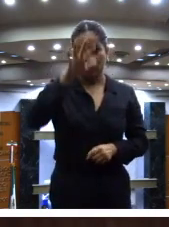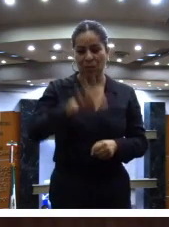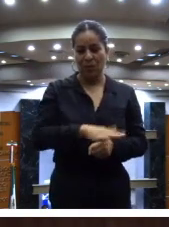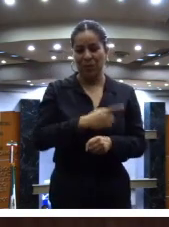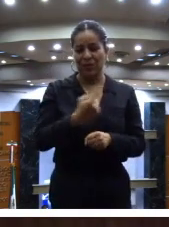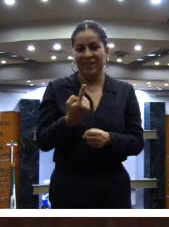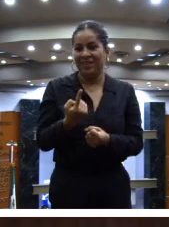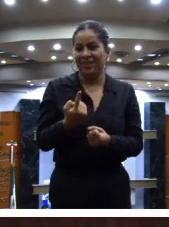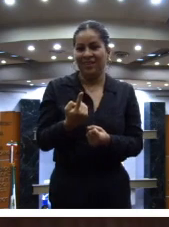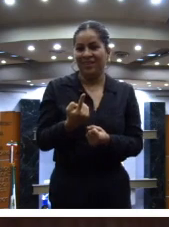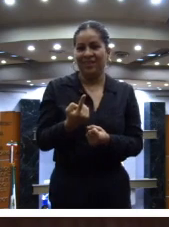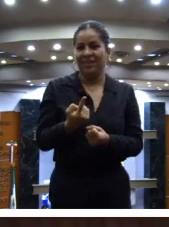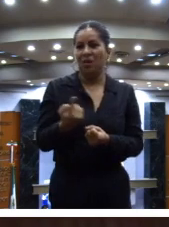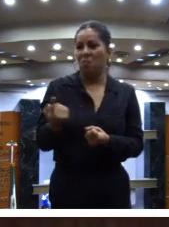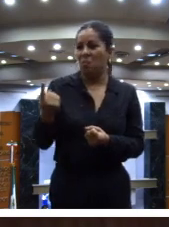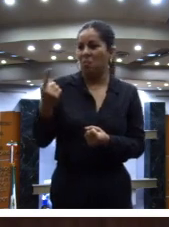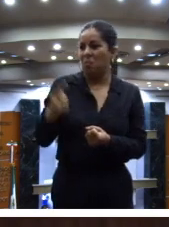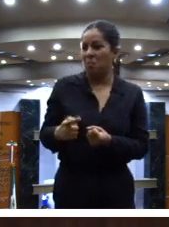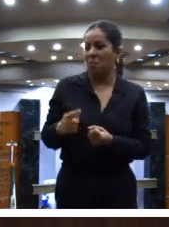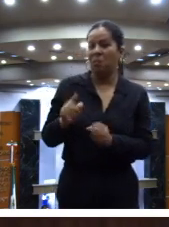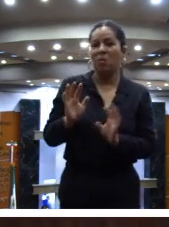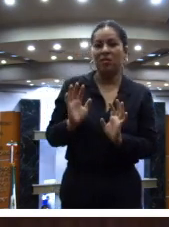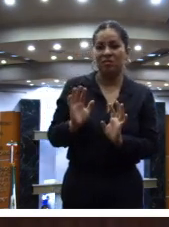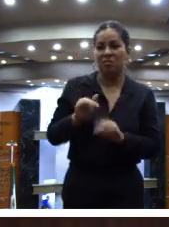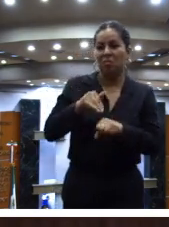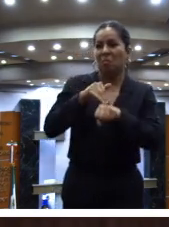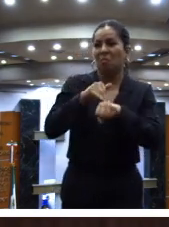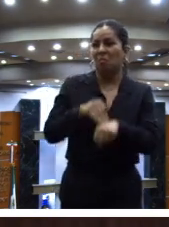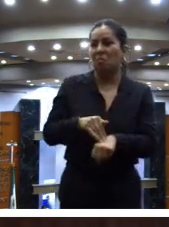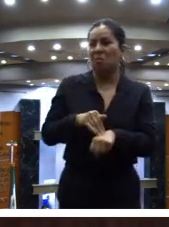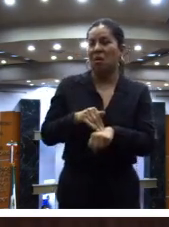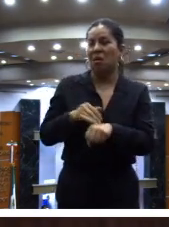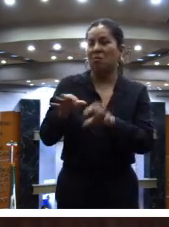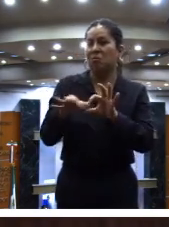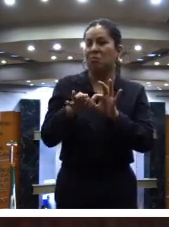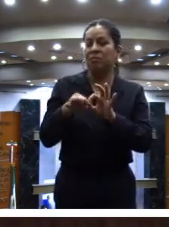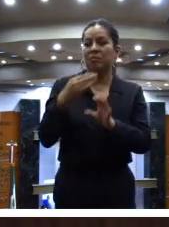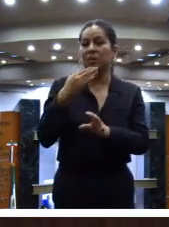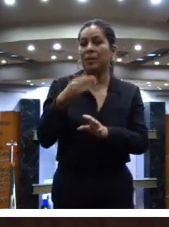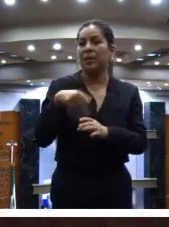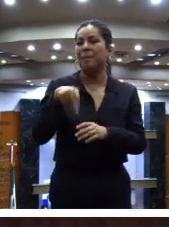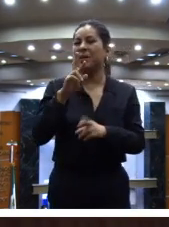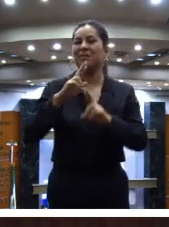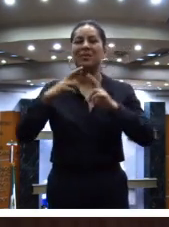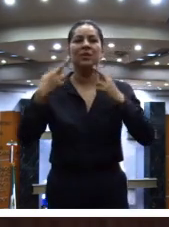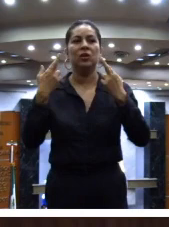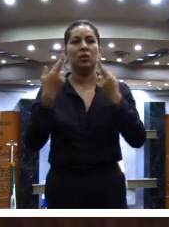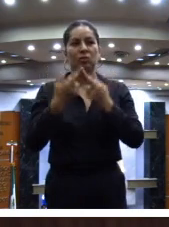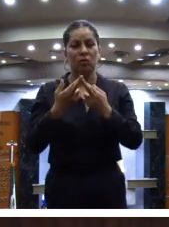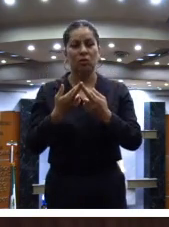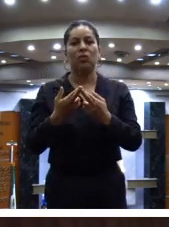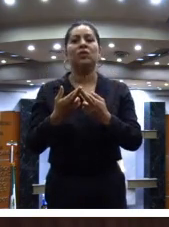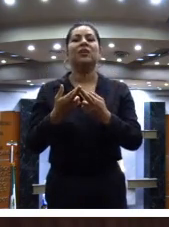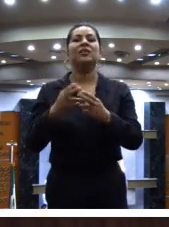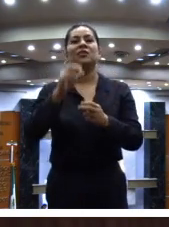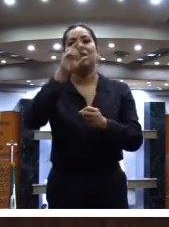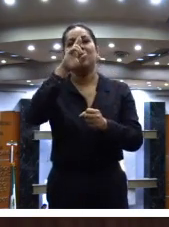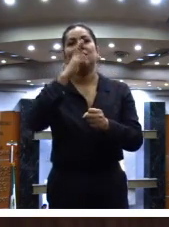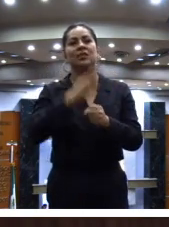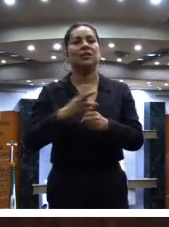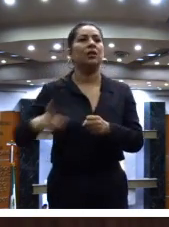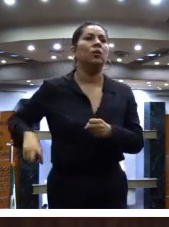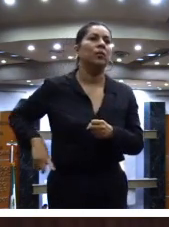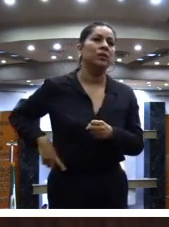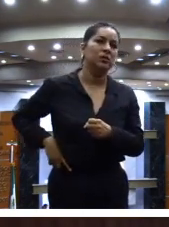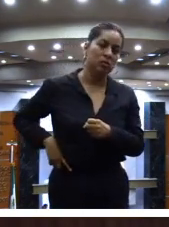final del día obedecía a una armonización Pero además hubo reuniones con la secretaría de